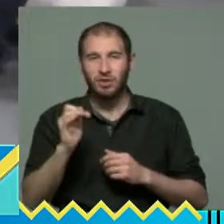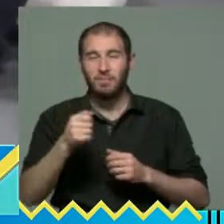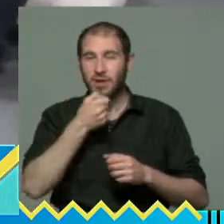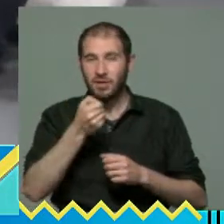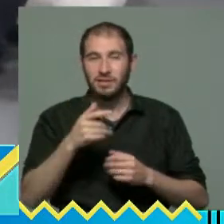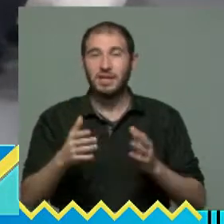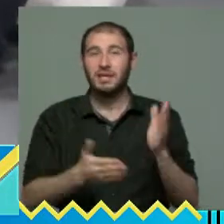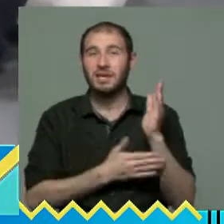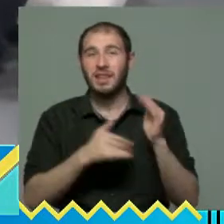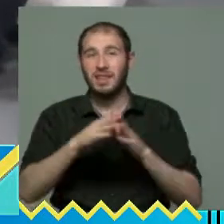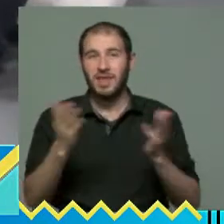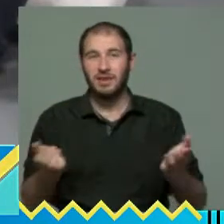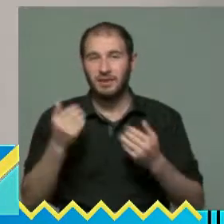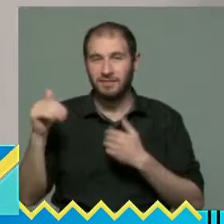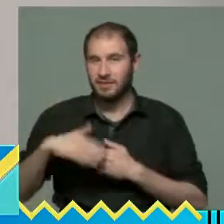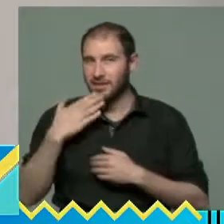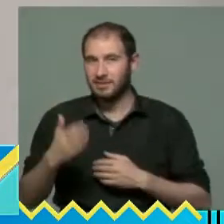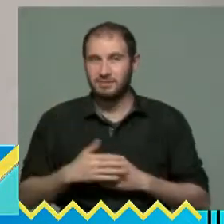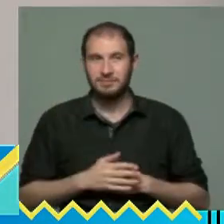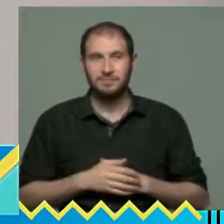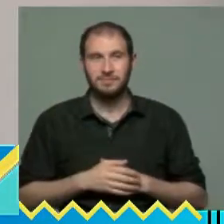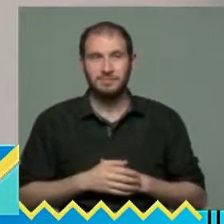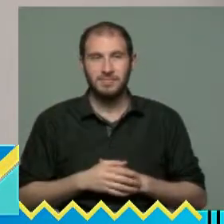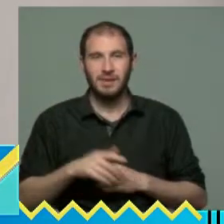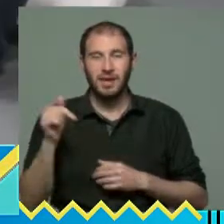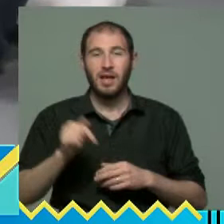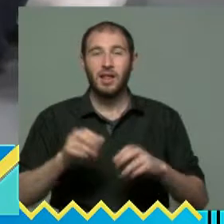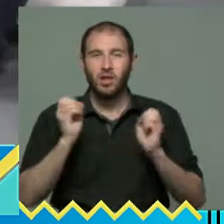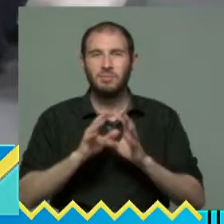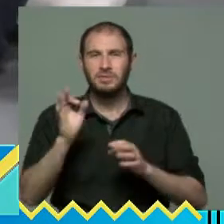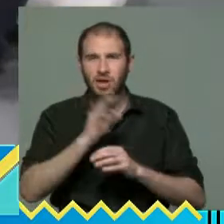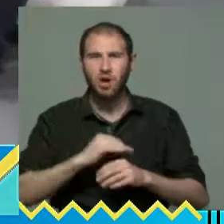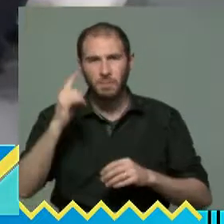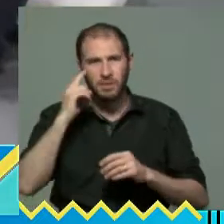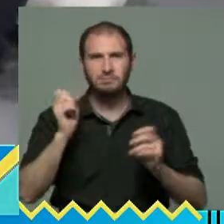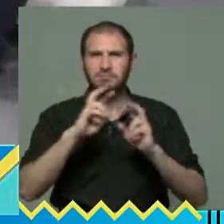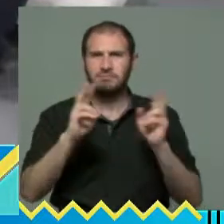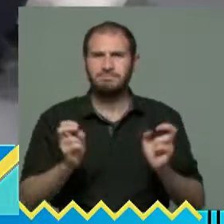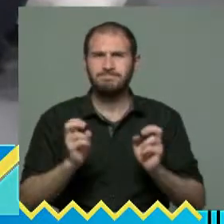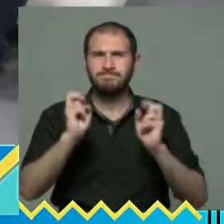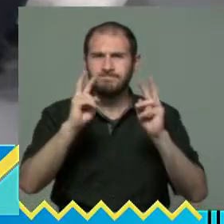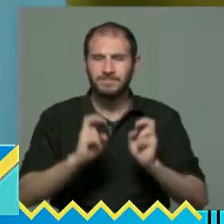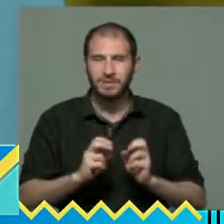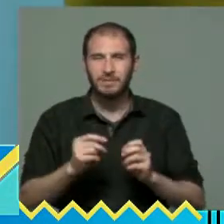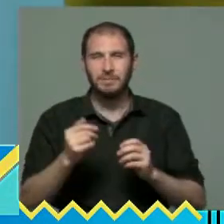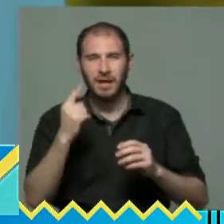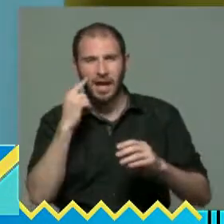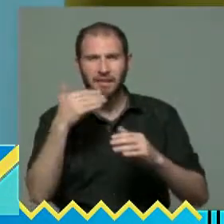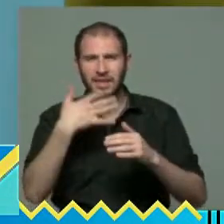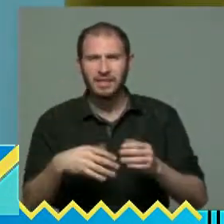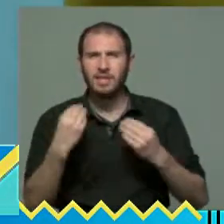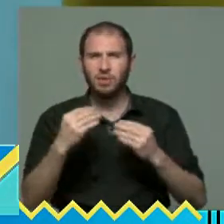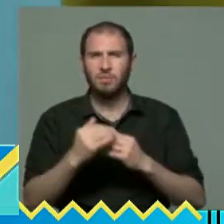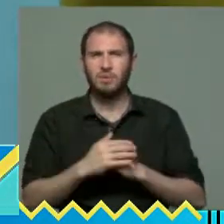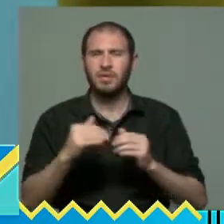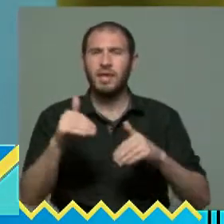de La Izquierda Diario. Gracias por estar. ¿Cómo estás? Bueno, comenzamos haciendo una lectura en cuanto, si se quiere, una lectura entre líneas de